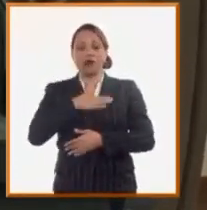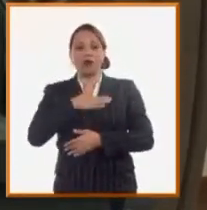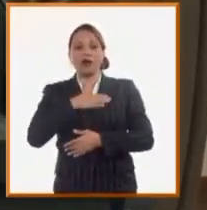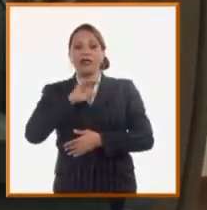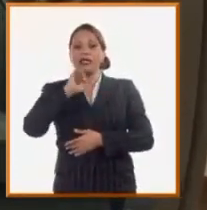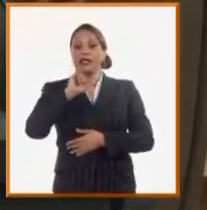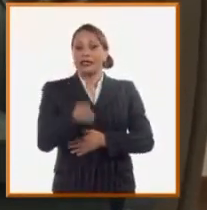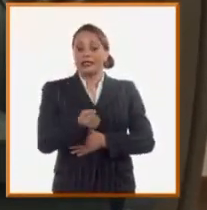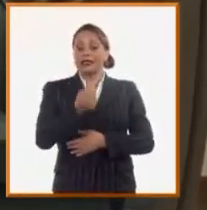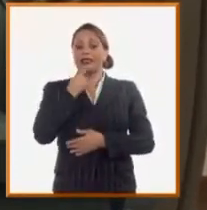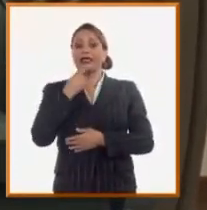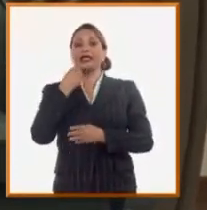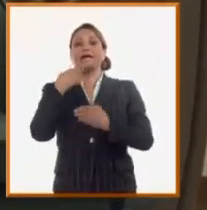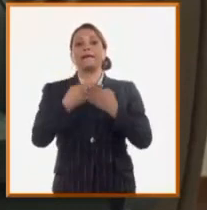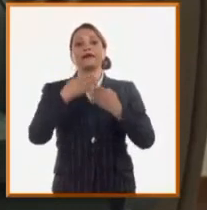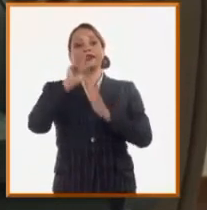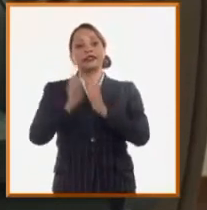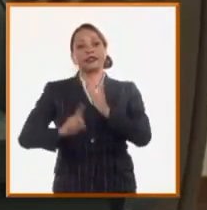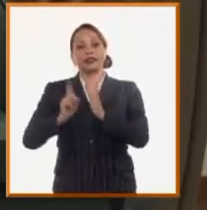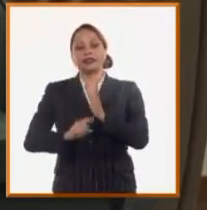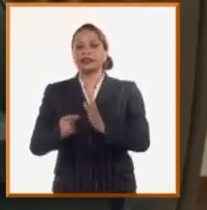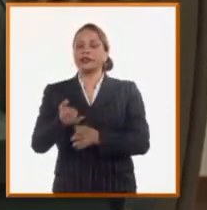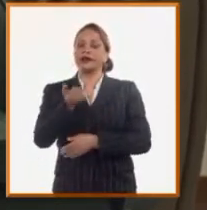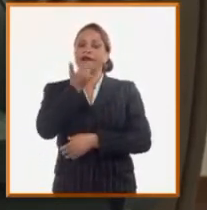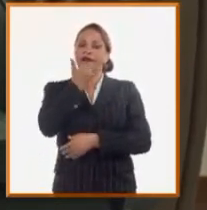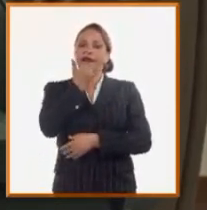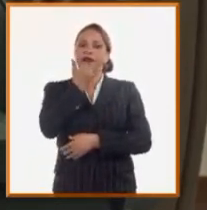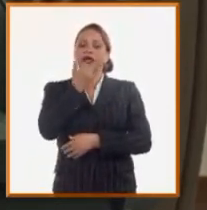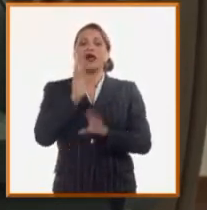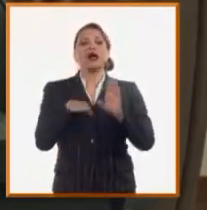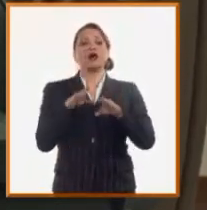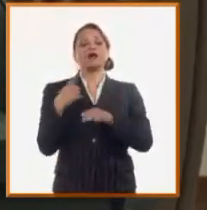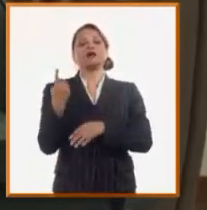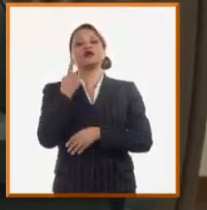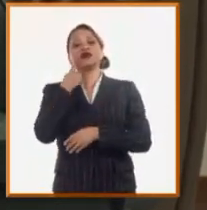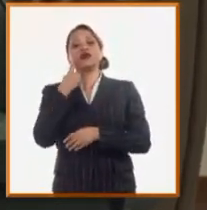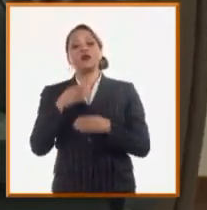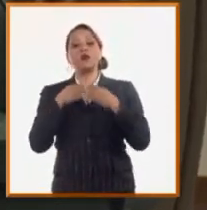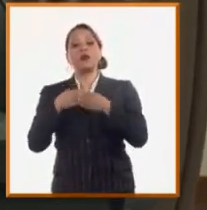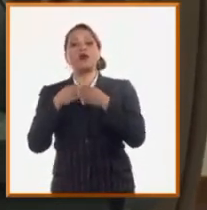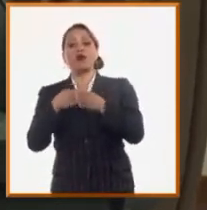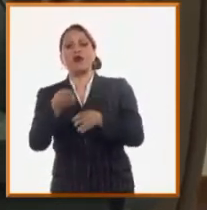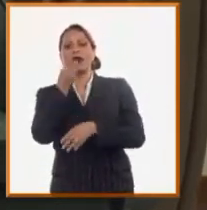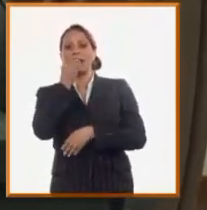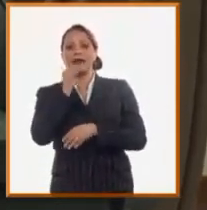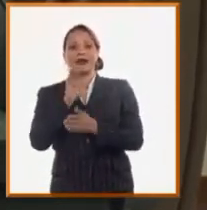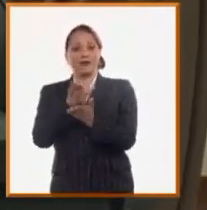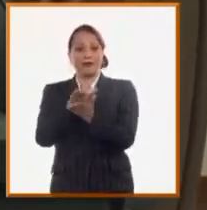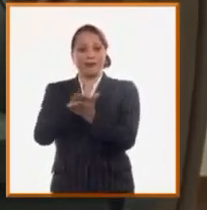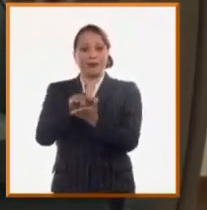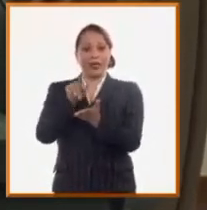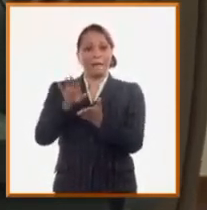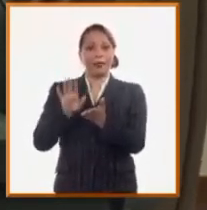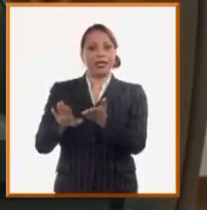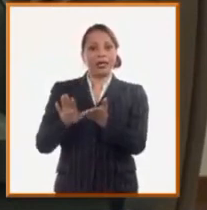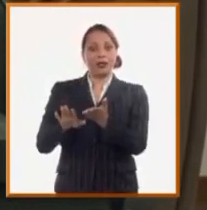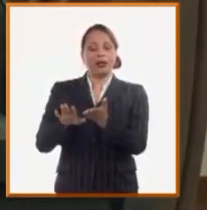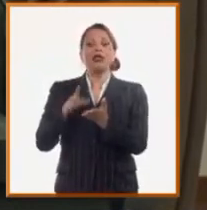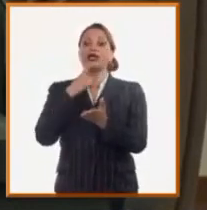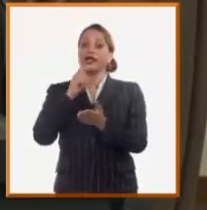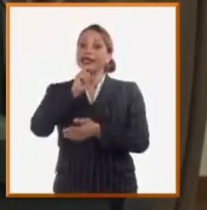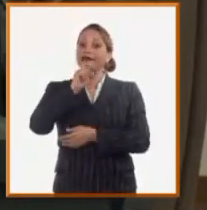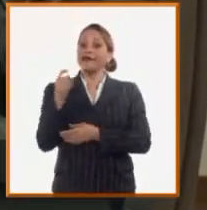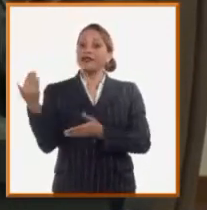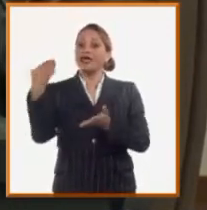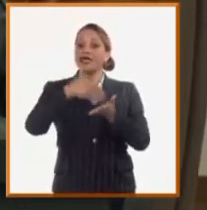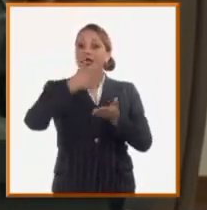este país es tremenda. A tal punto que nosotros a veces hemos tenido buques con alimentos que cuesta trabajo que lleguen al